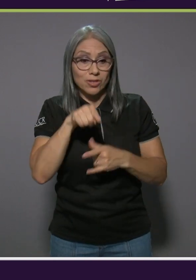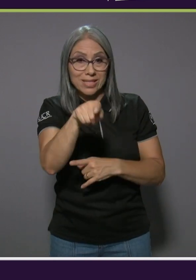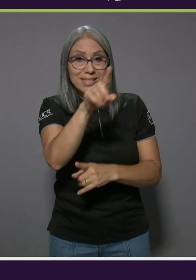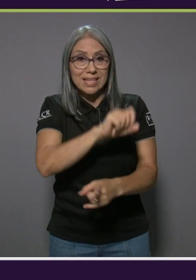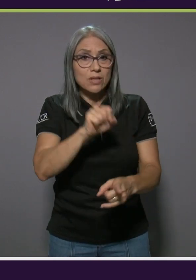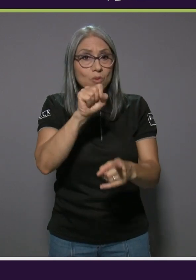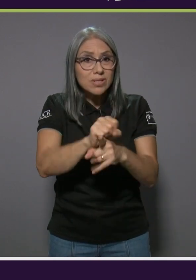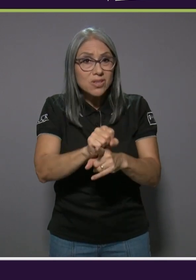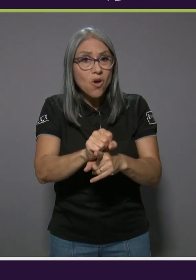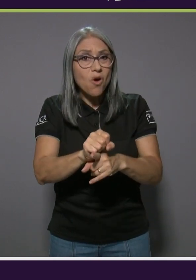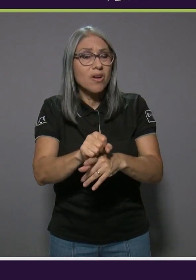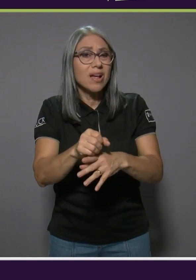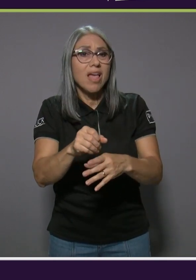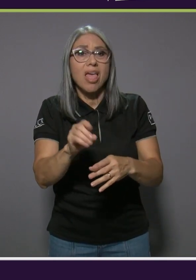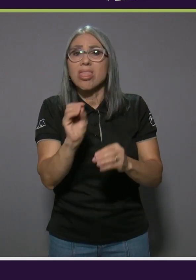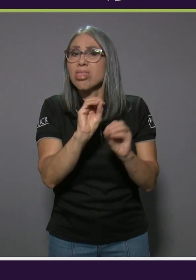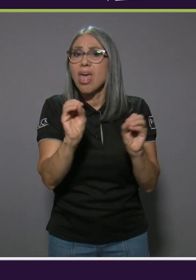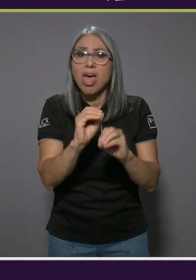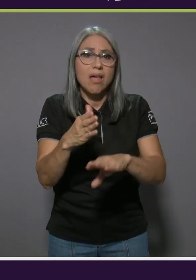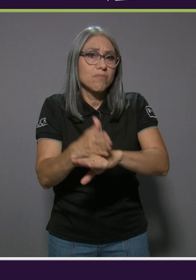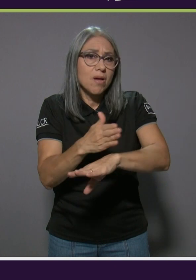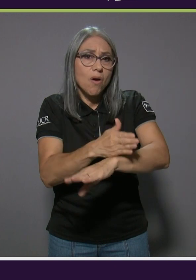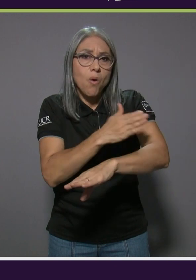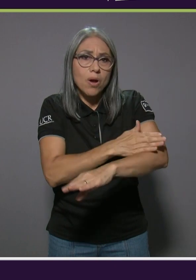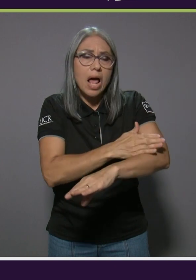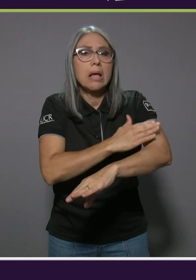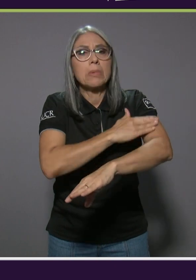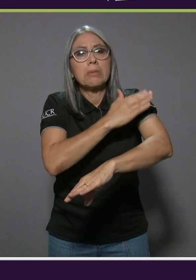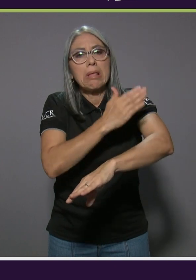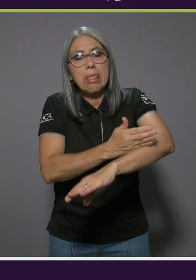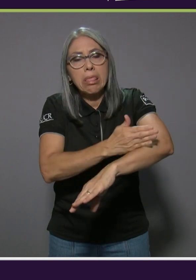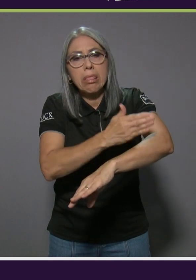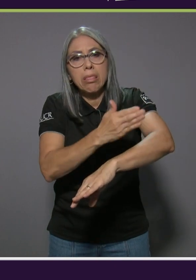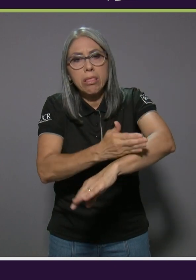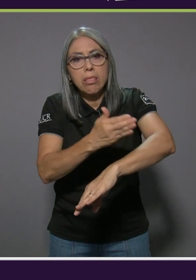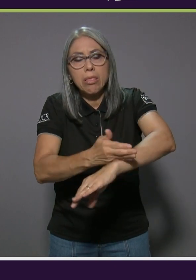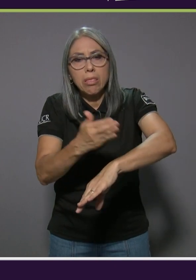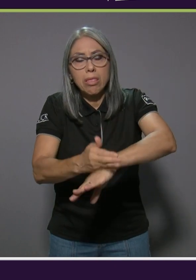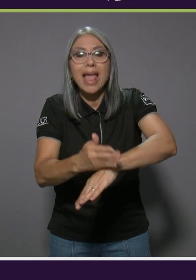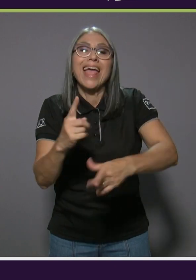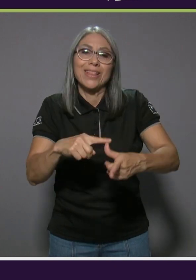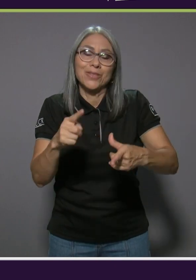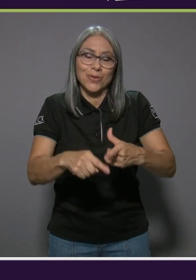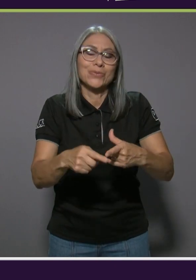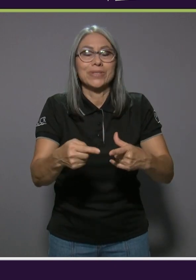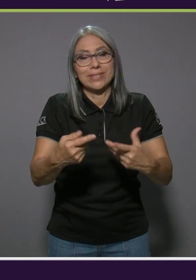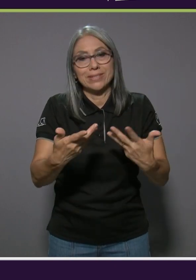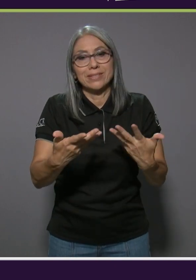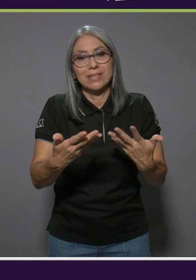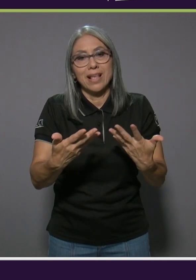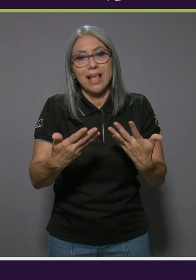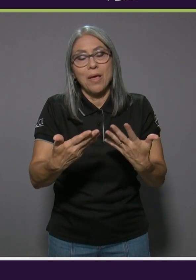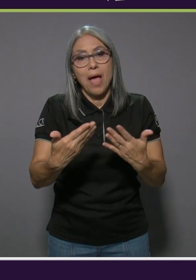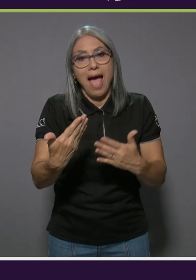mejorar, mi entorno afectarme, dentro de yo logre, y generalmente